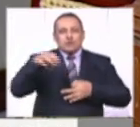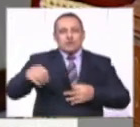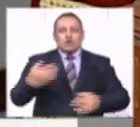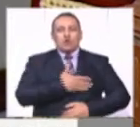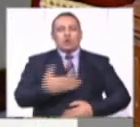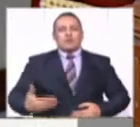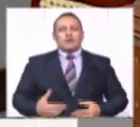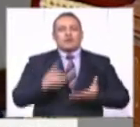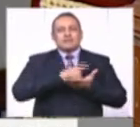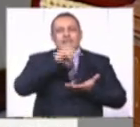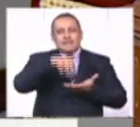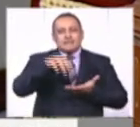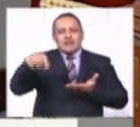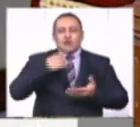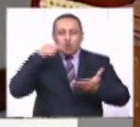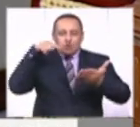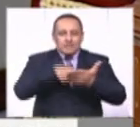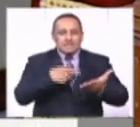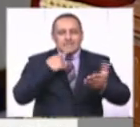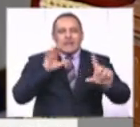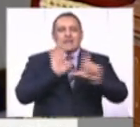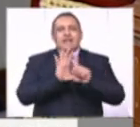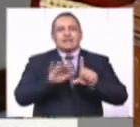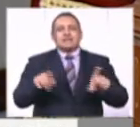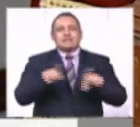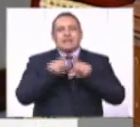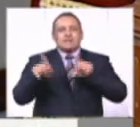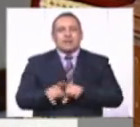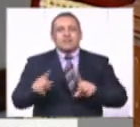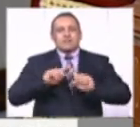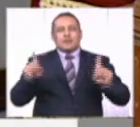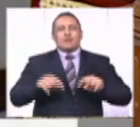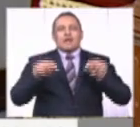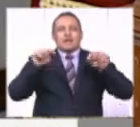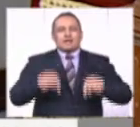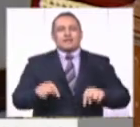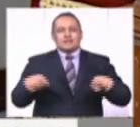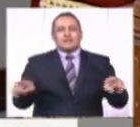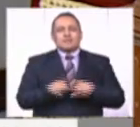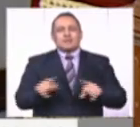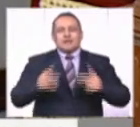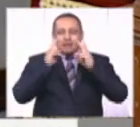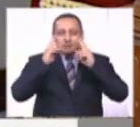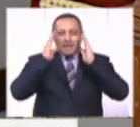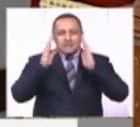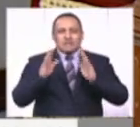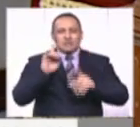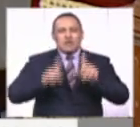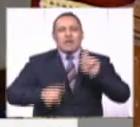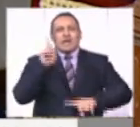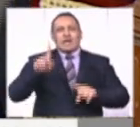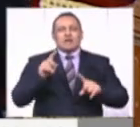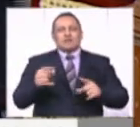gobiernos distritales lo dice la ley y sin embargo aquí acabamos de escuchar algo fenomenalmente